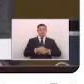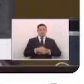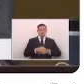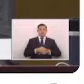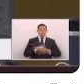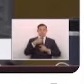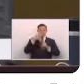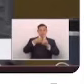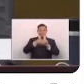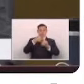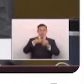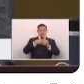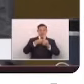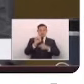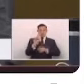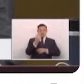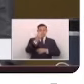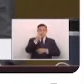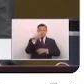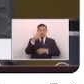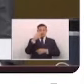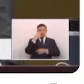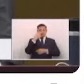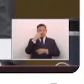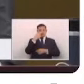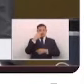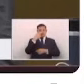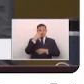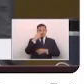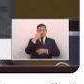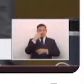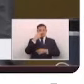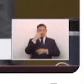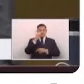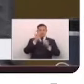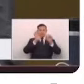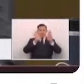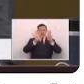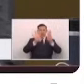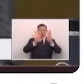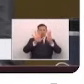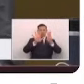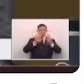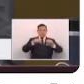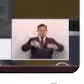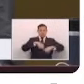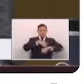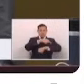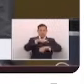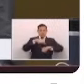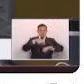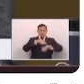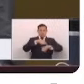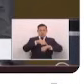Y para el sábado, 1 de junio, a las 8 horas,